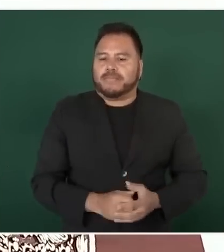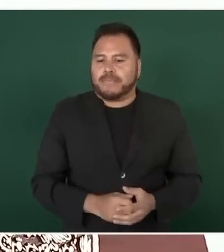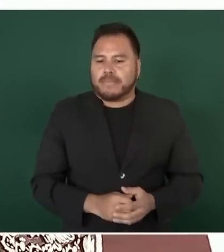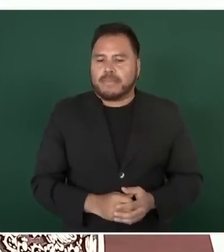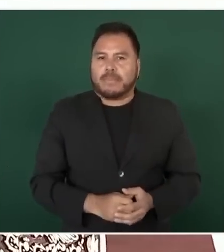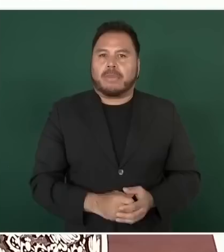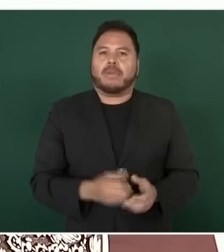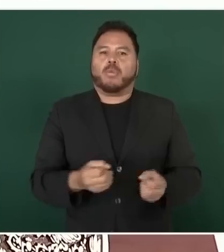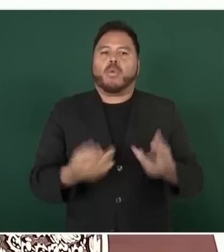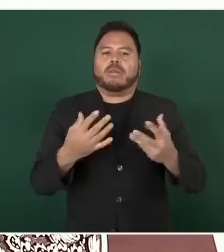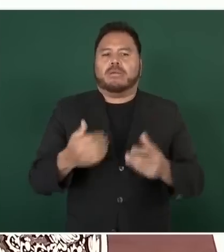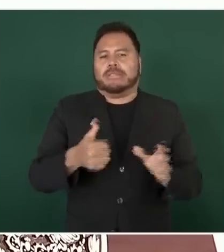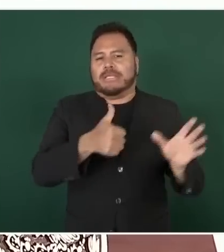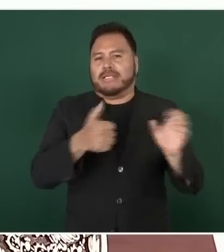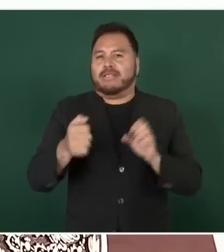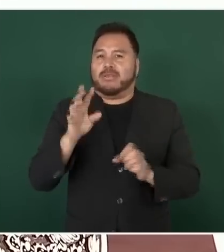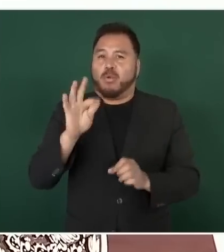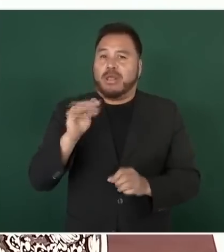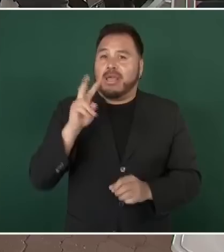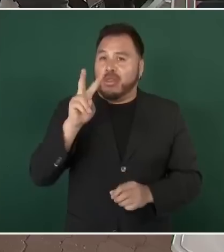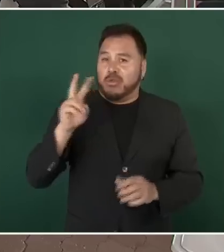los